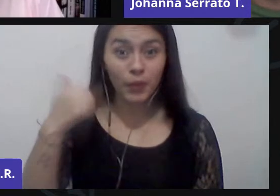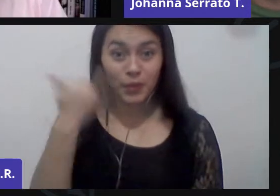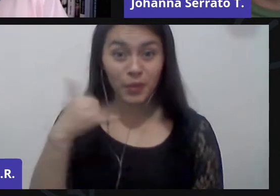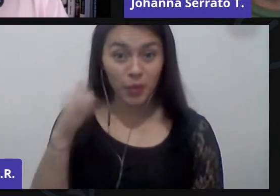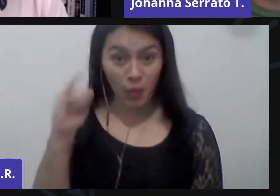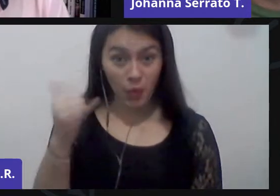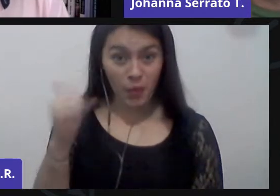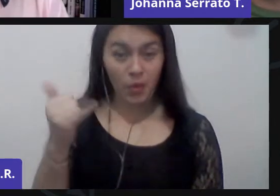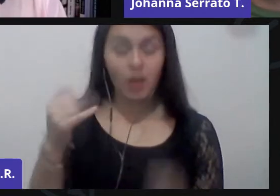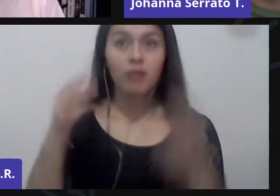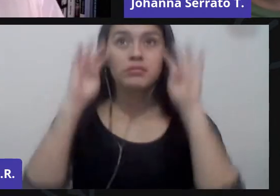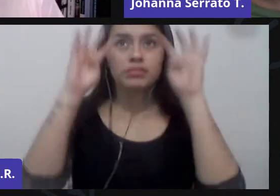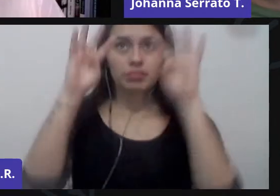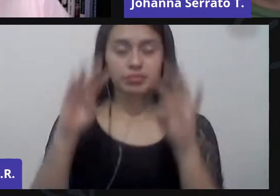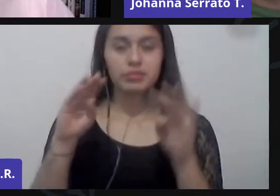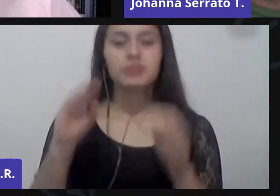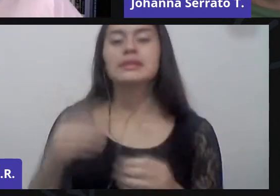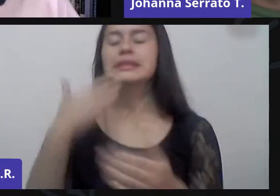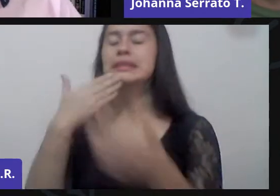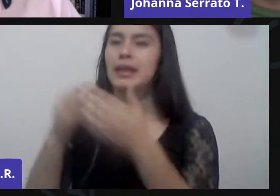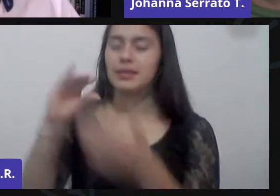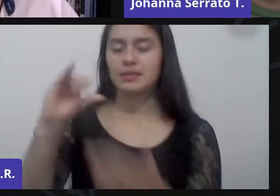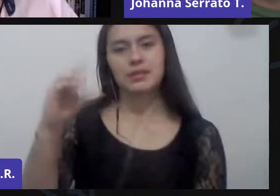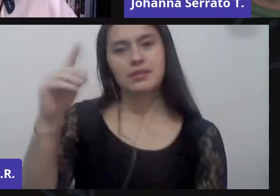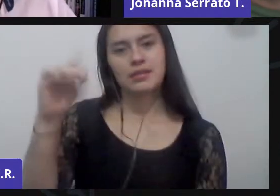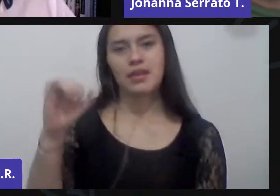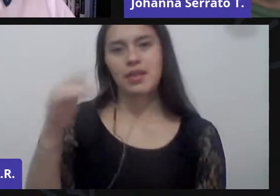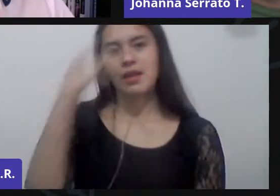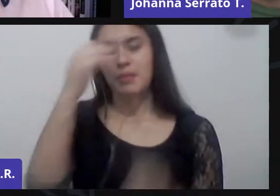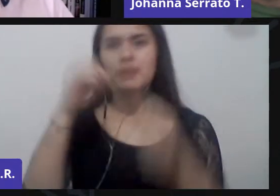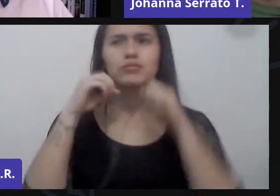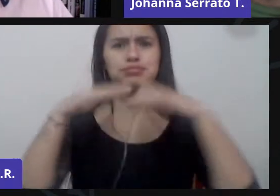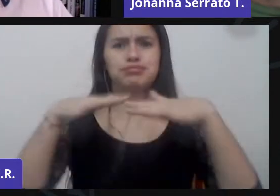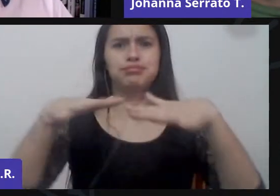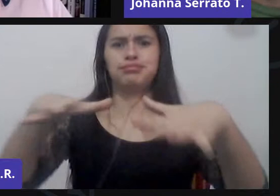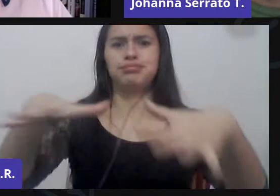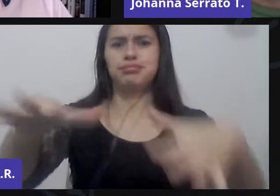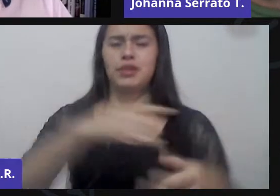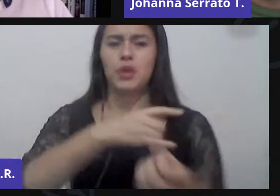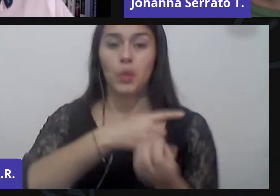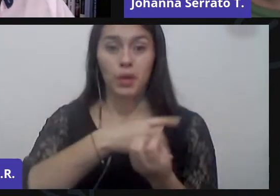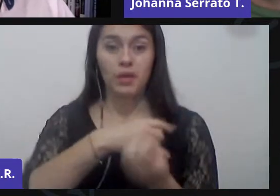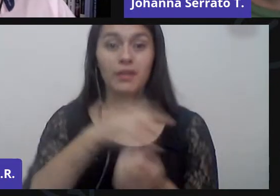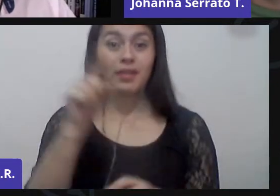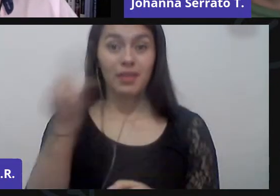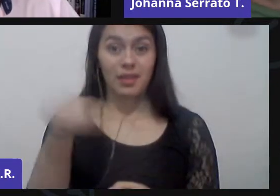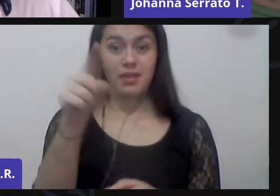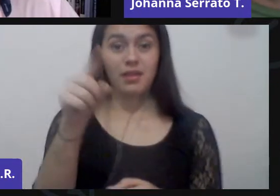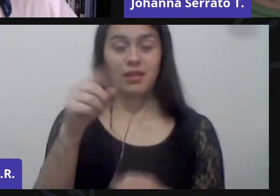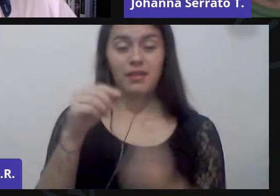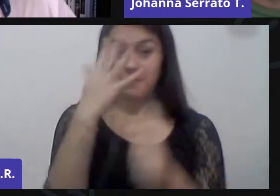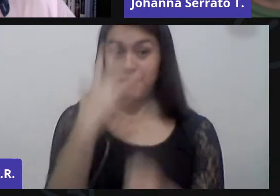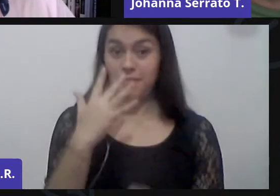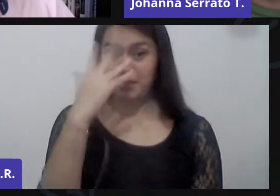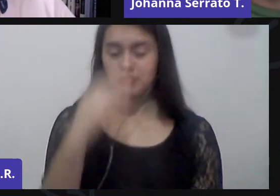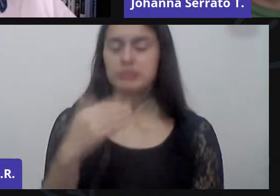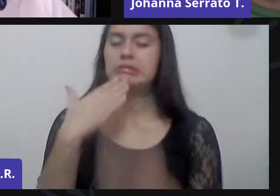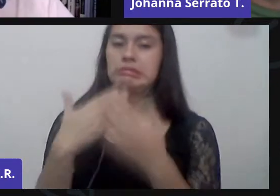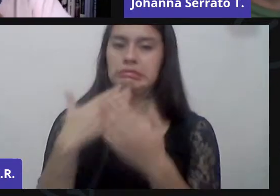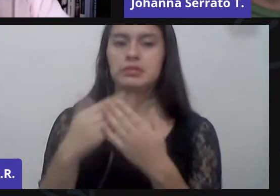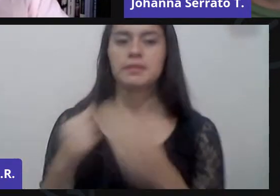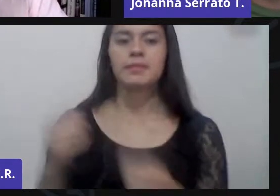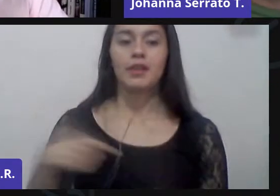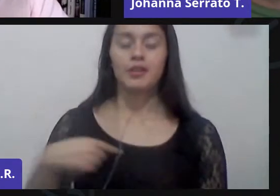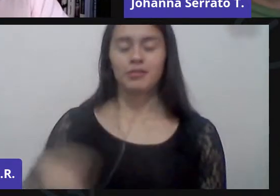al Centro de Egresados, muchas gracias por toda la gestión de divulgación en la página, en sus redes. Y yo, pues, estoy muy orgulloso de estar